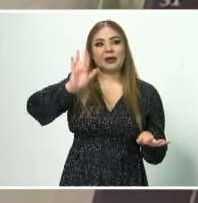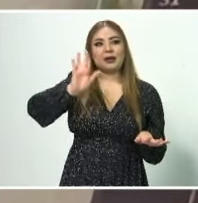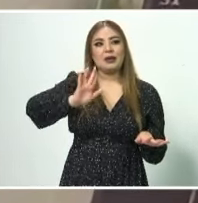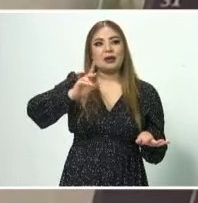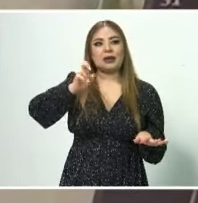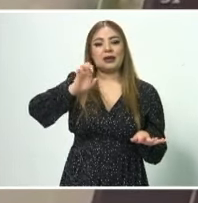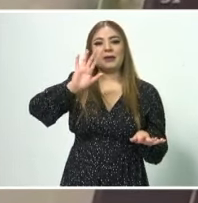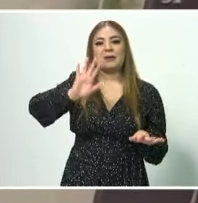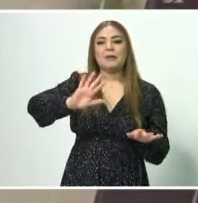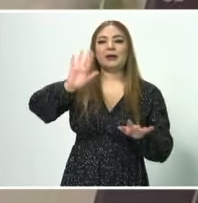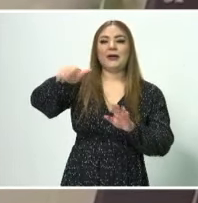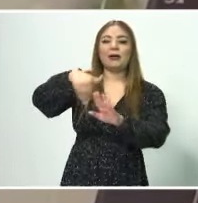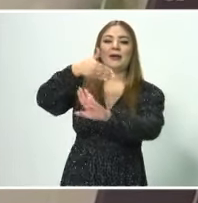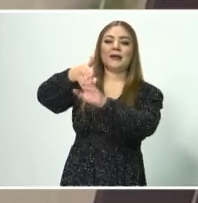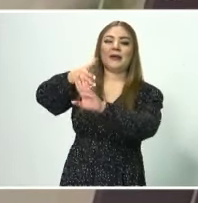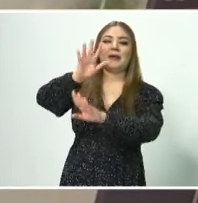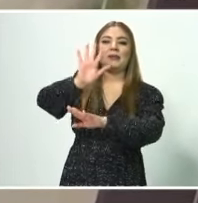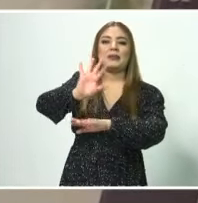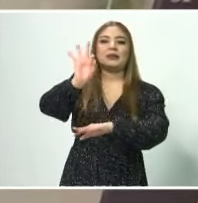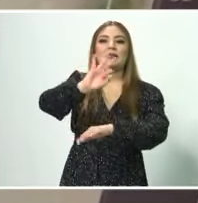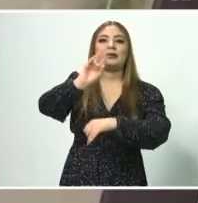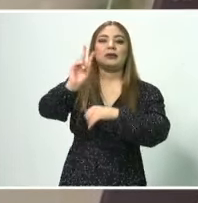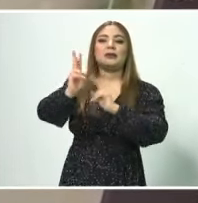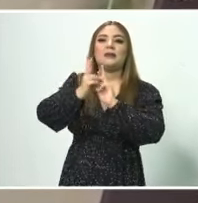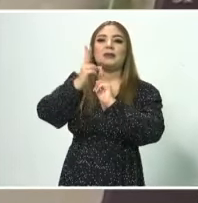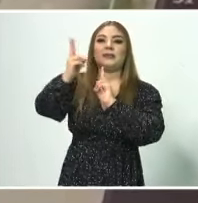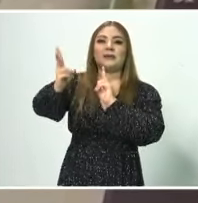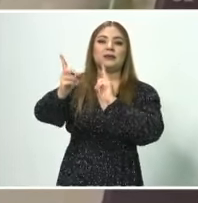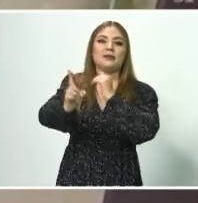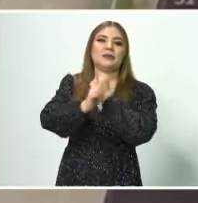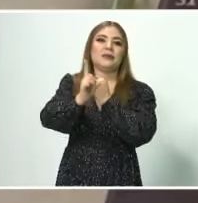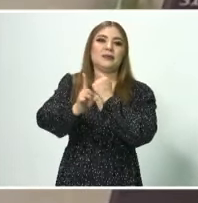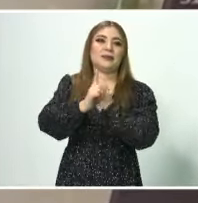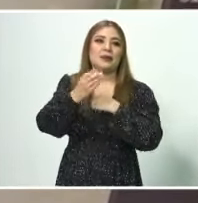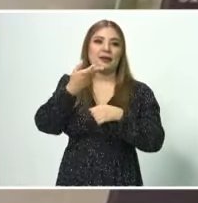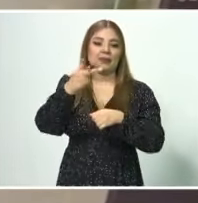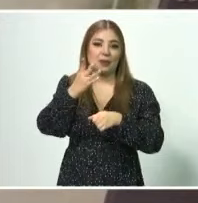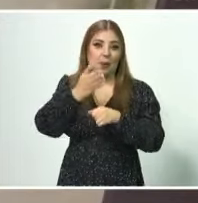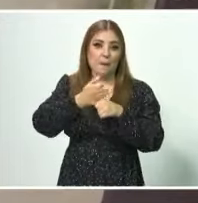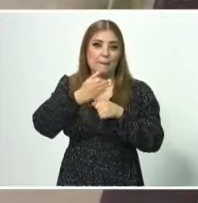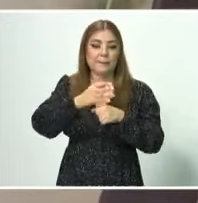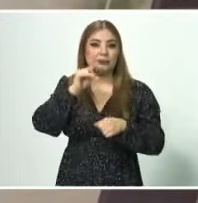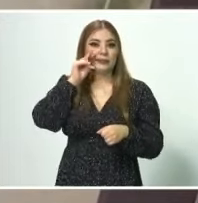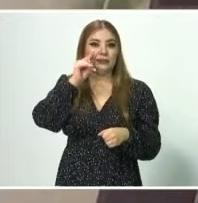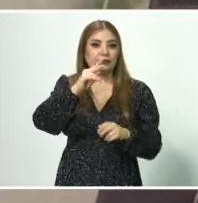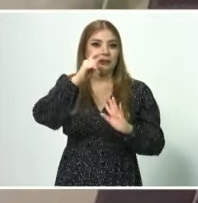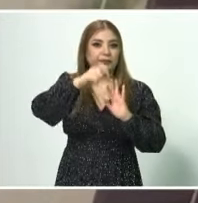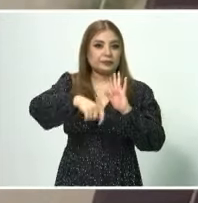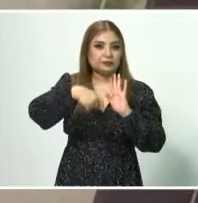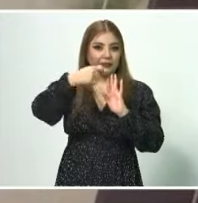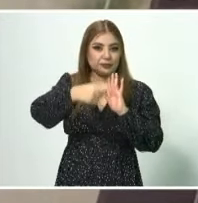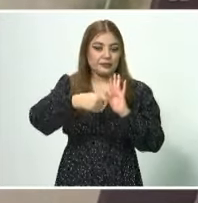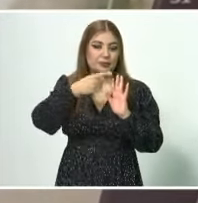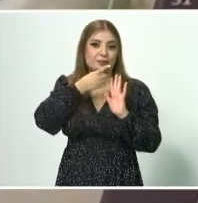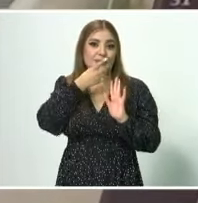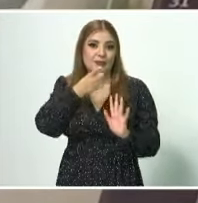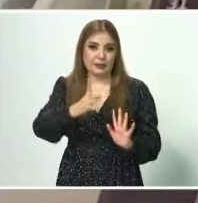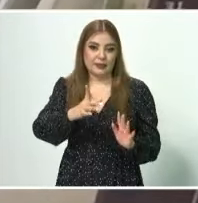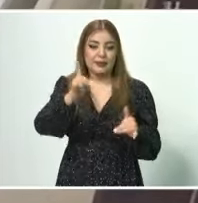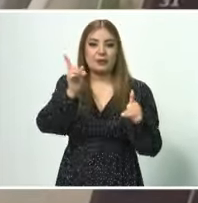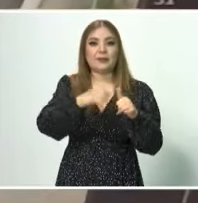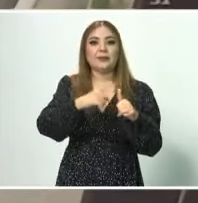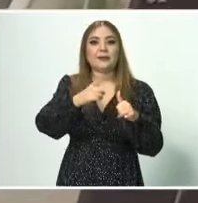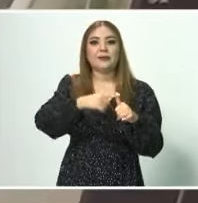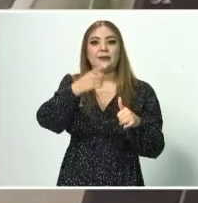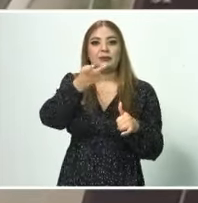venganza problema entre vecinos y demás Pero ahorita viendo el video primero por lo que comentas Kirk que hizo